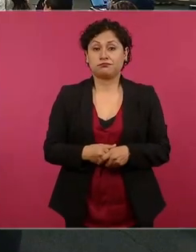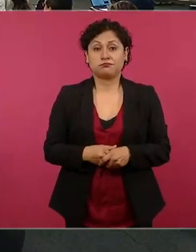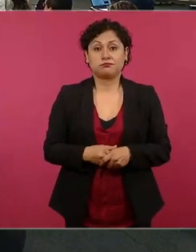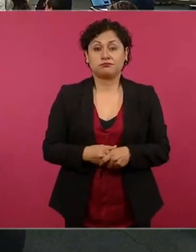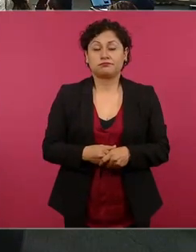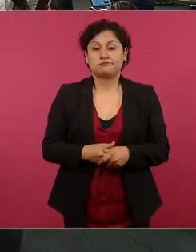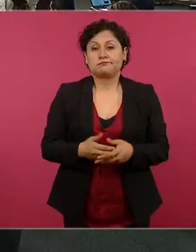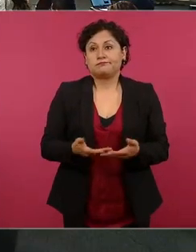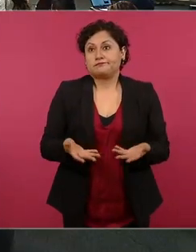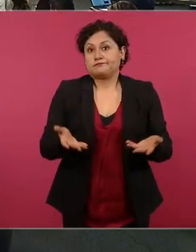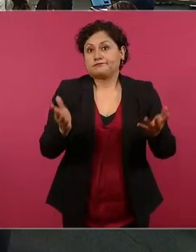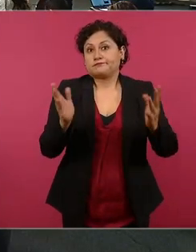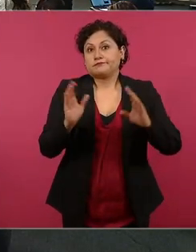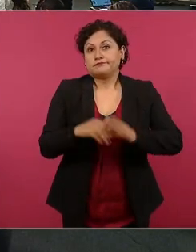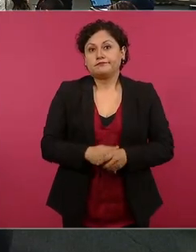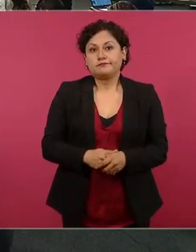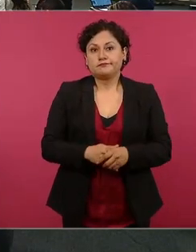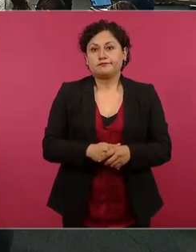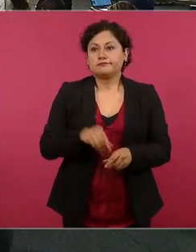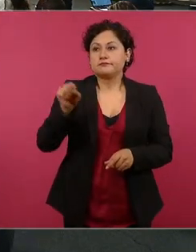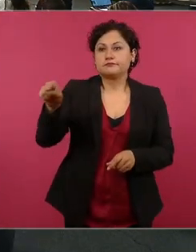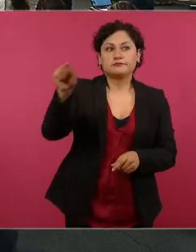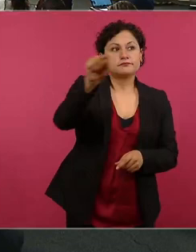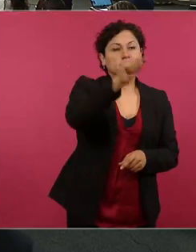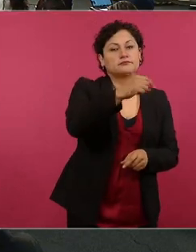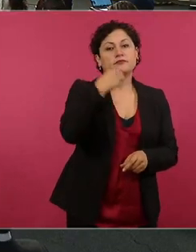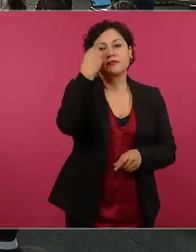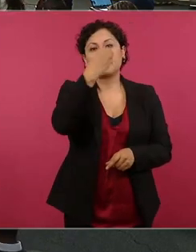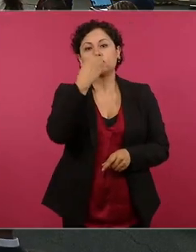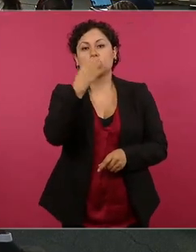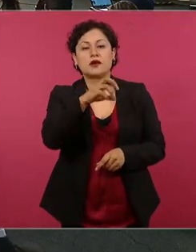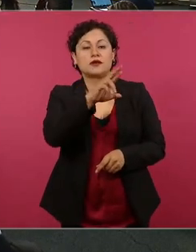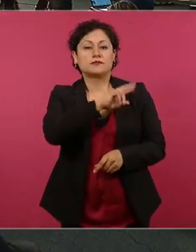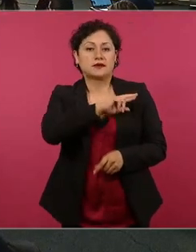Y bueno, las escuelas particulares, pues sí, tienen una